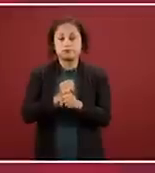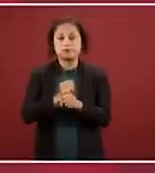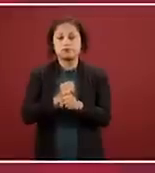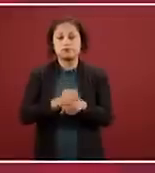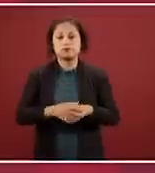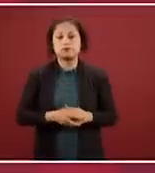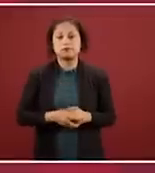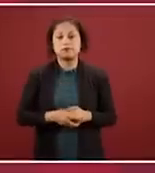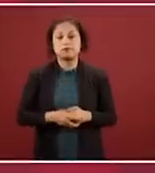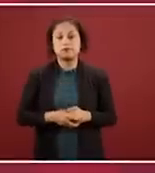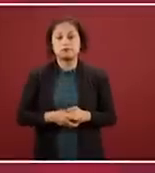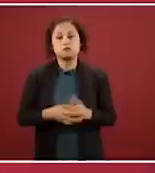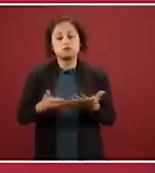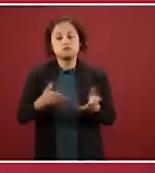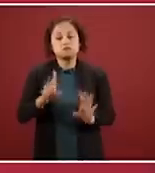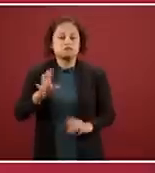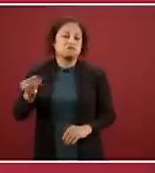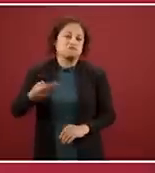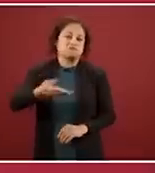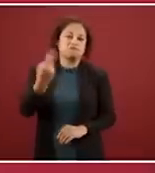suele llamarse inteligencia.